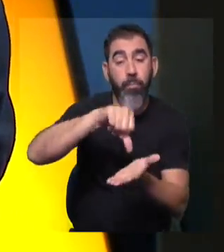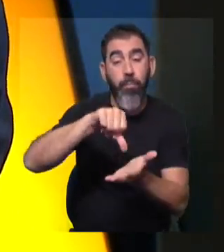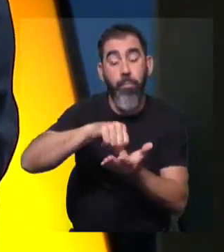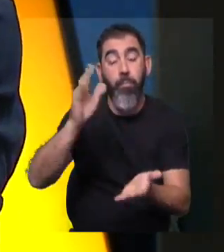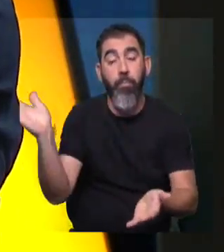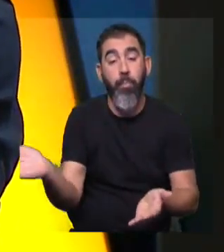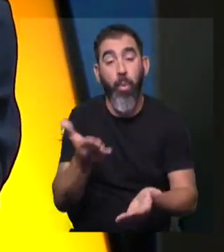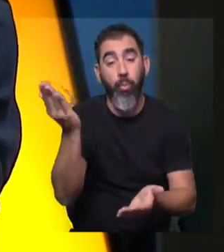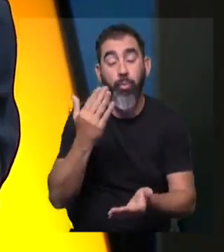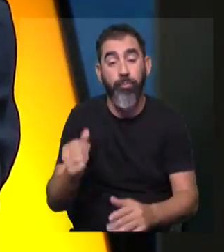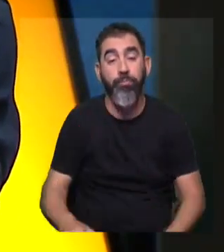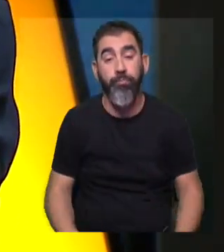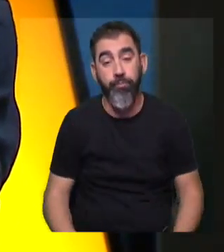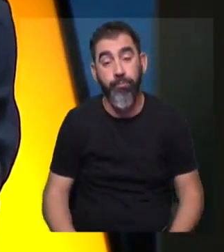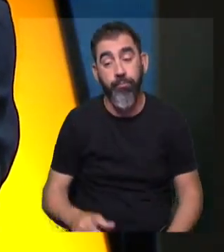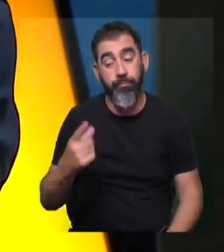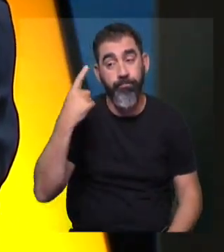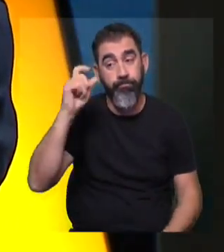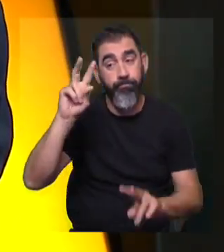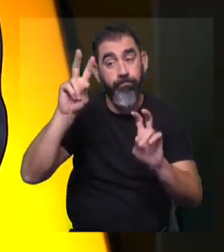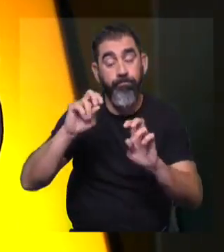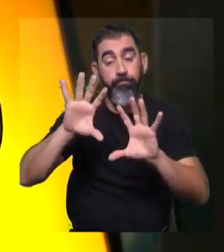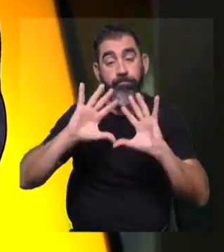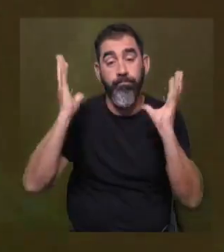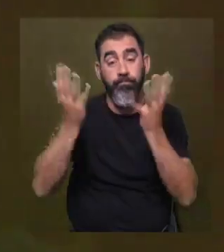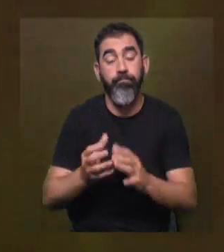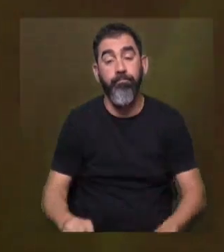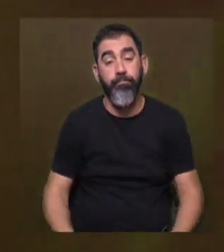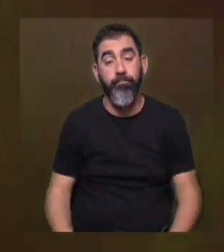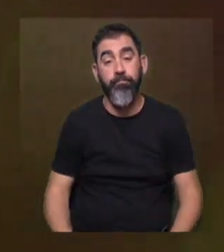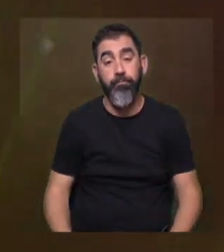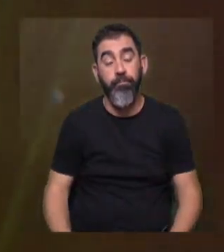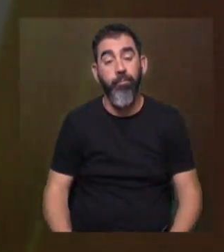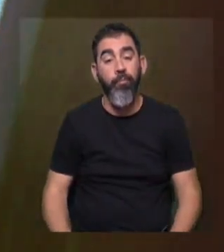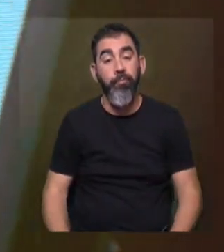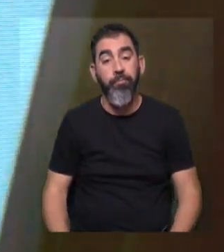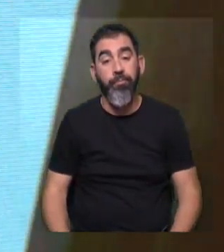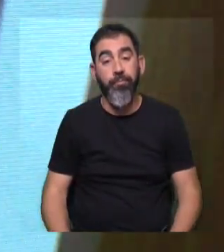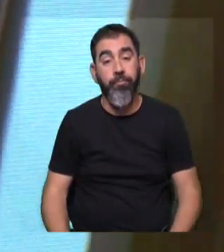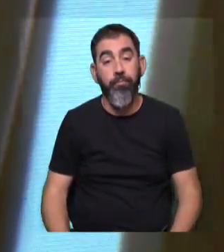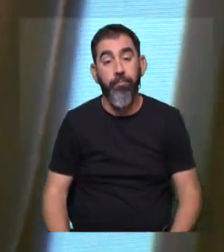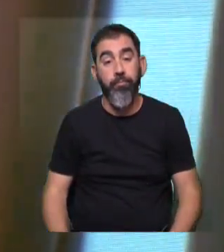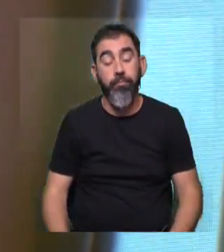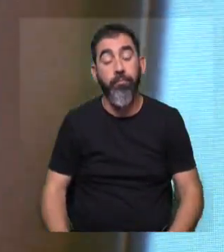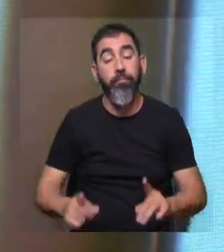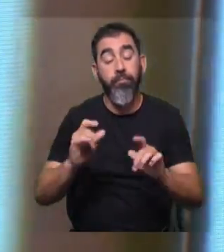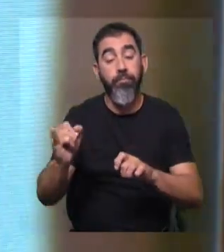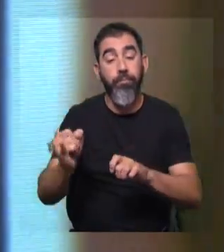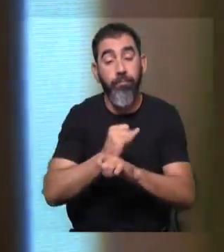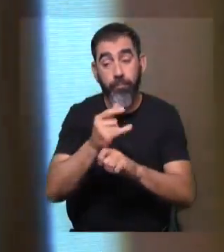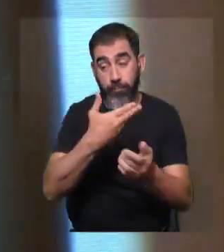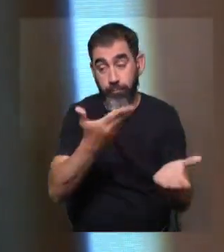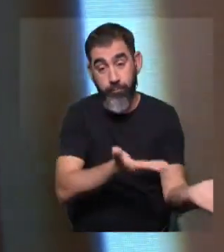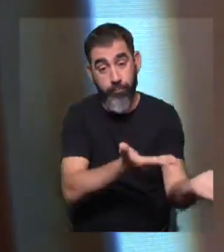Claro. Entonces, ahí surgió el tema con fuerza en todo el mundo. Y la contracara, Alejandro, y estuvo en el Instituto de Higiene, los invitaron